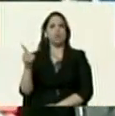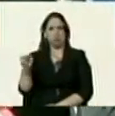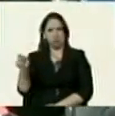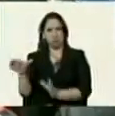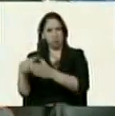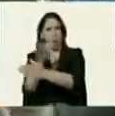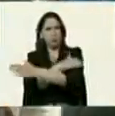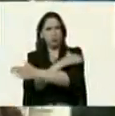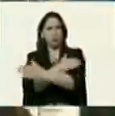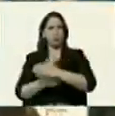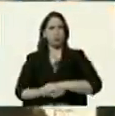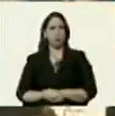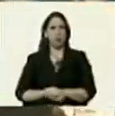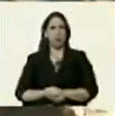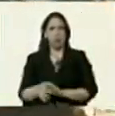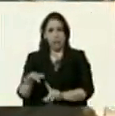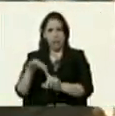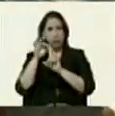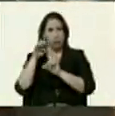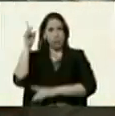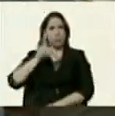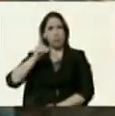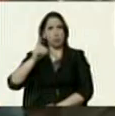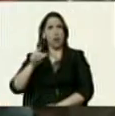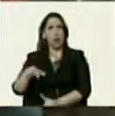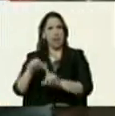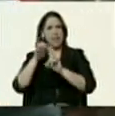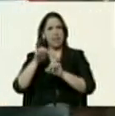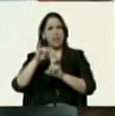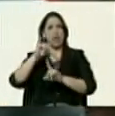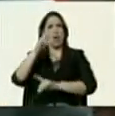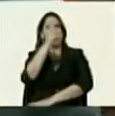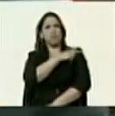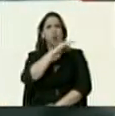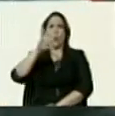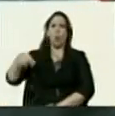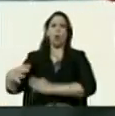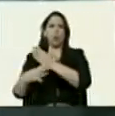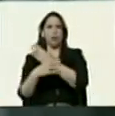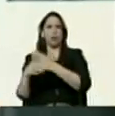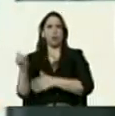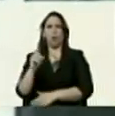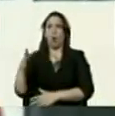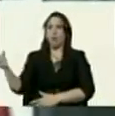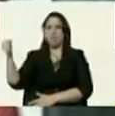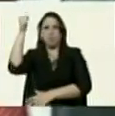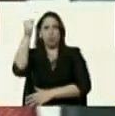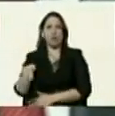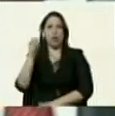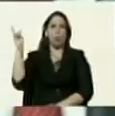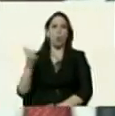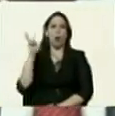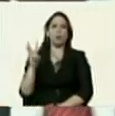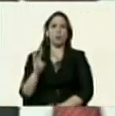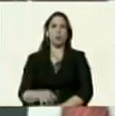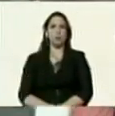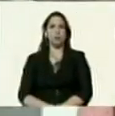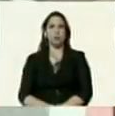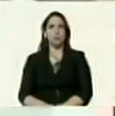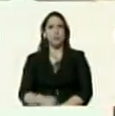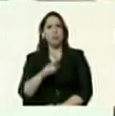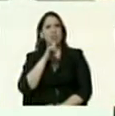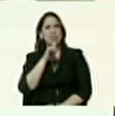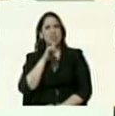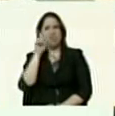Hubo una elección con los diputados para elegir a Juan Guaidó. Bueno, ahora tú eres nuestro jefe. No, se lo impusieron desde Washington. ¿Y quién es